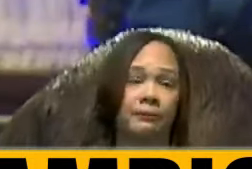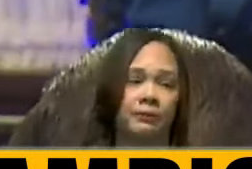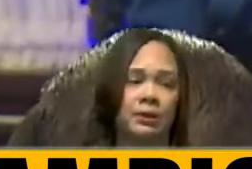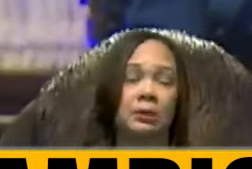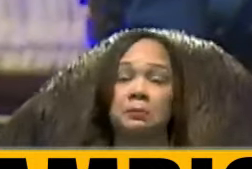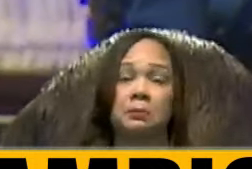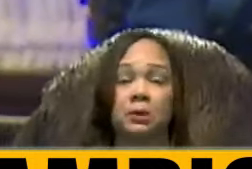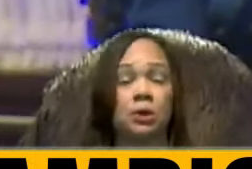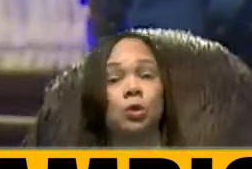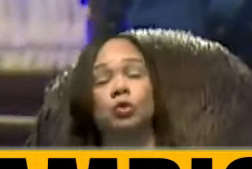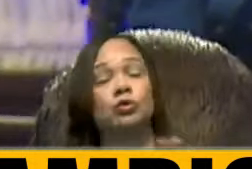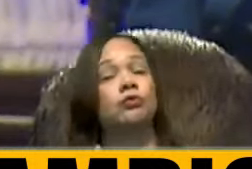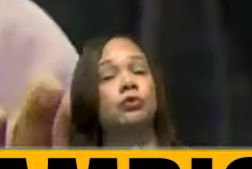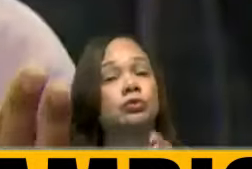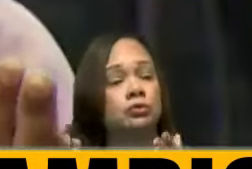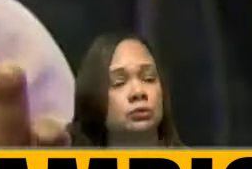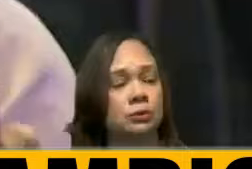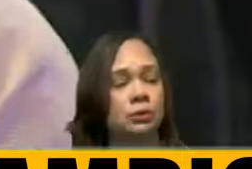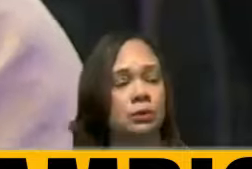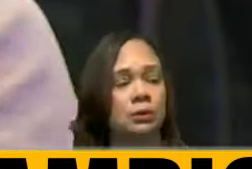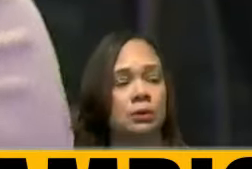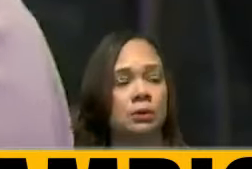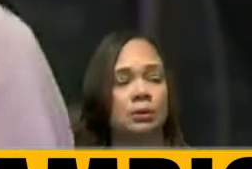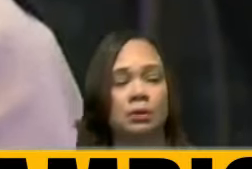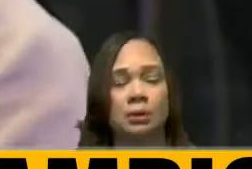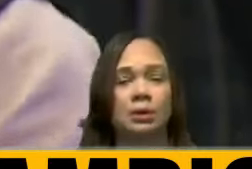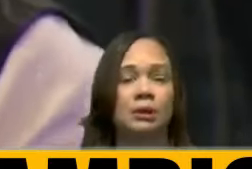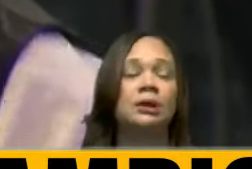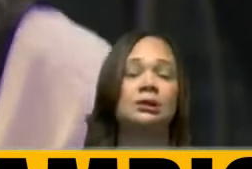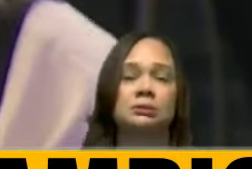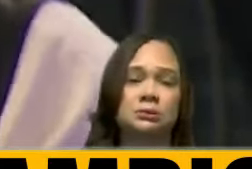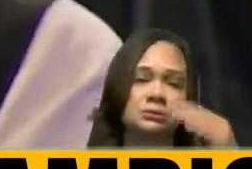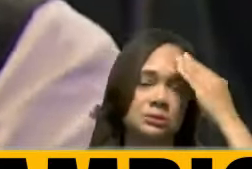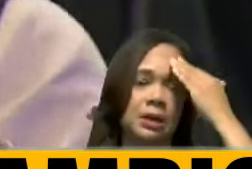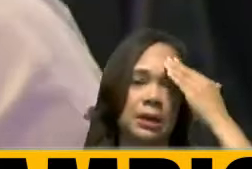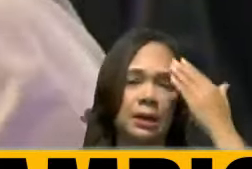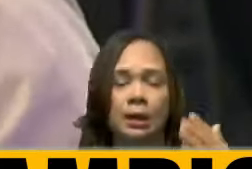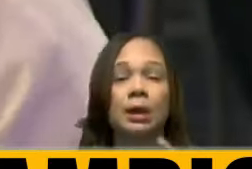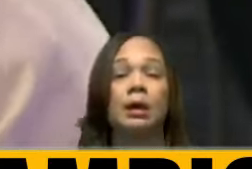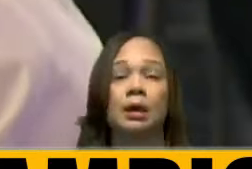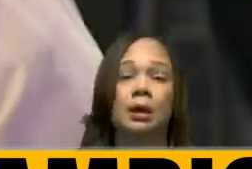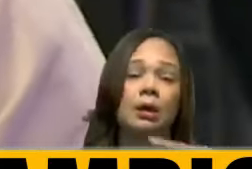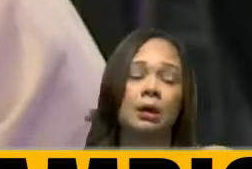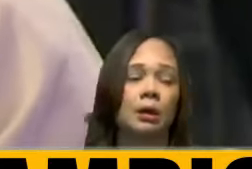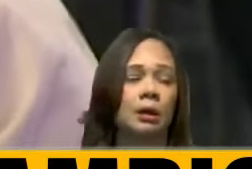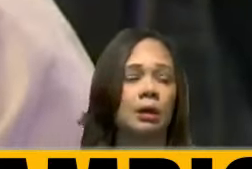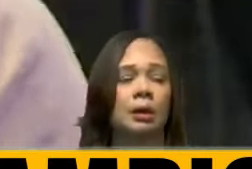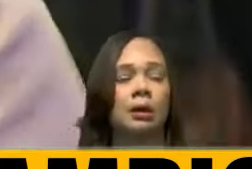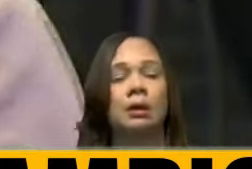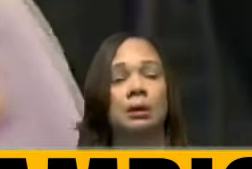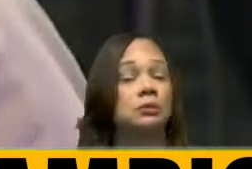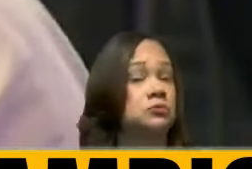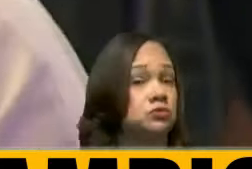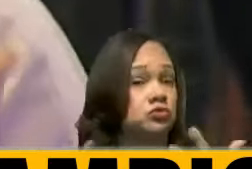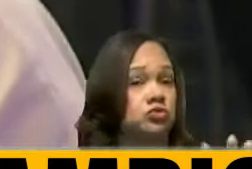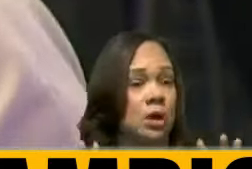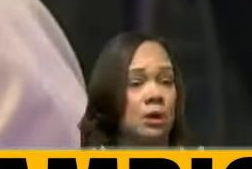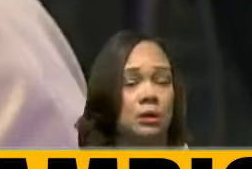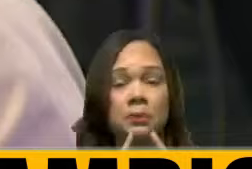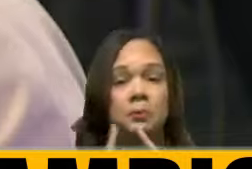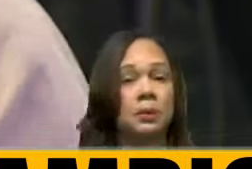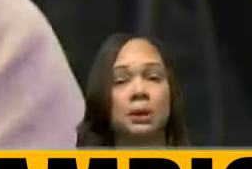con él entre otros entre otros y saber también mis compañeros eh si ya se acabaron los